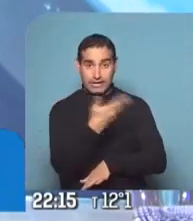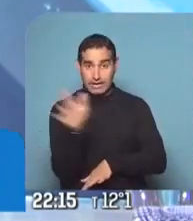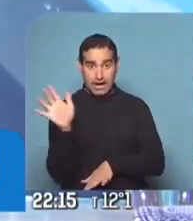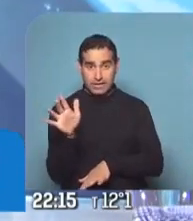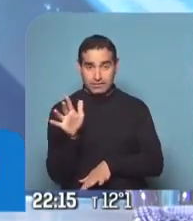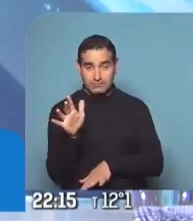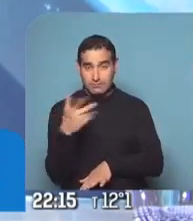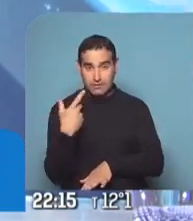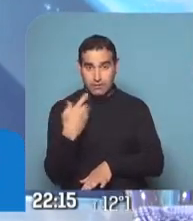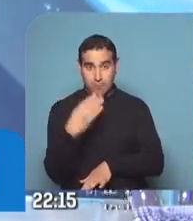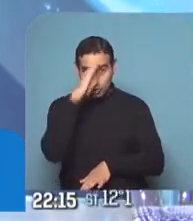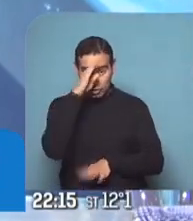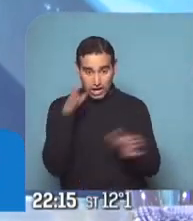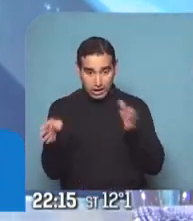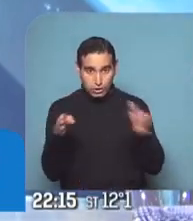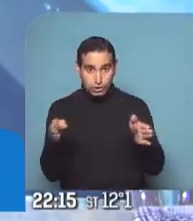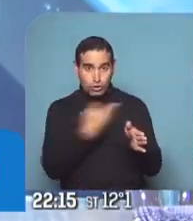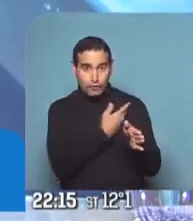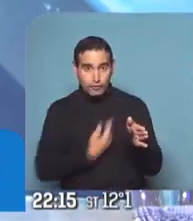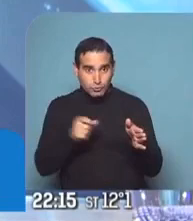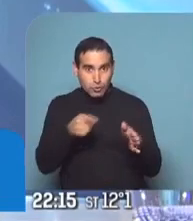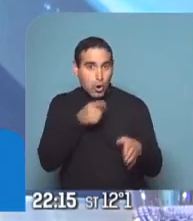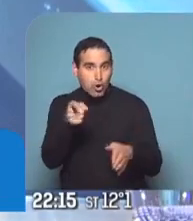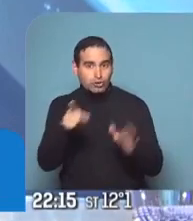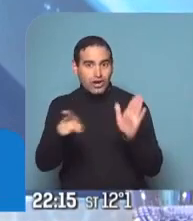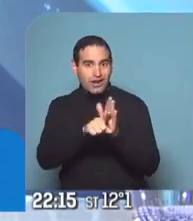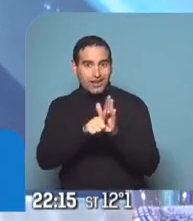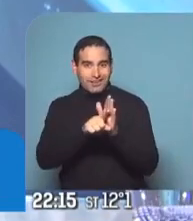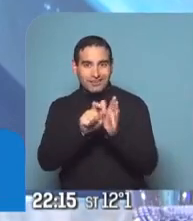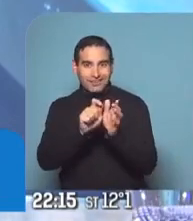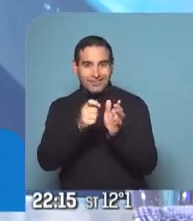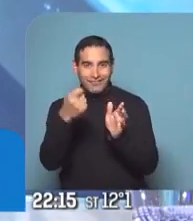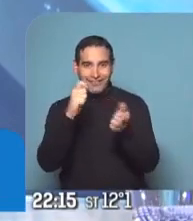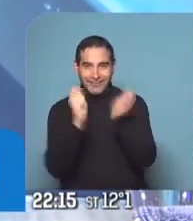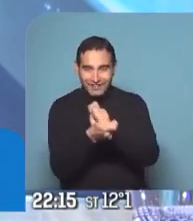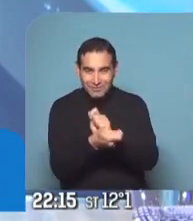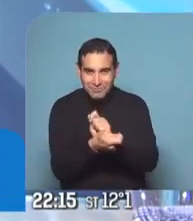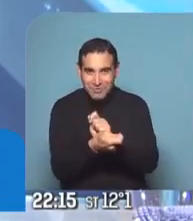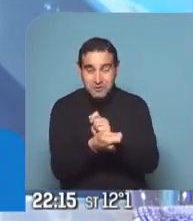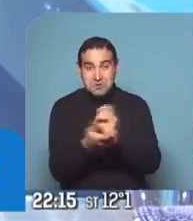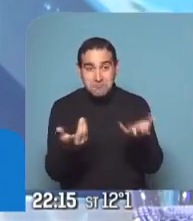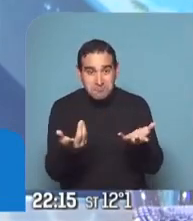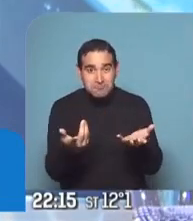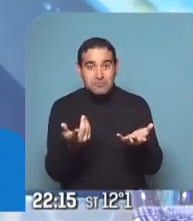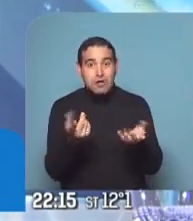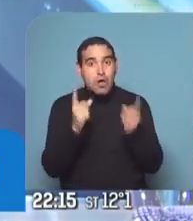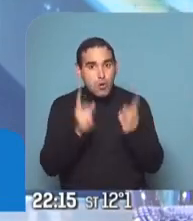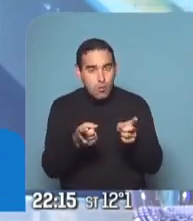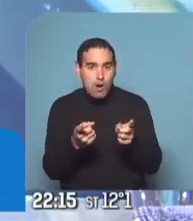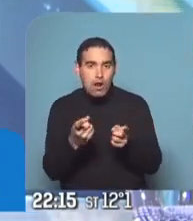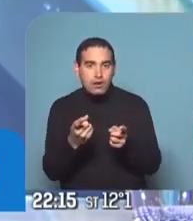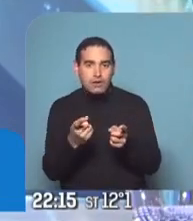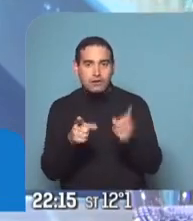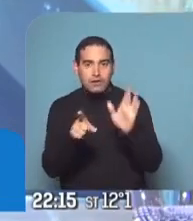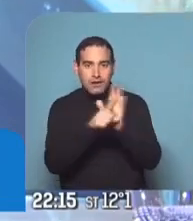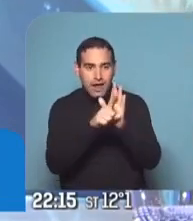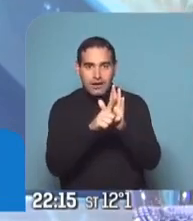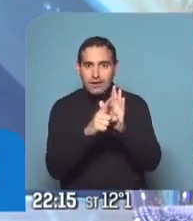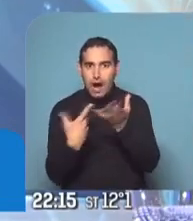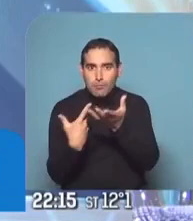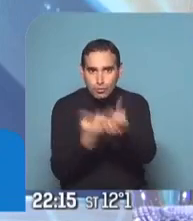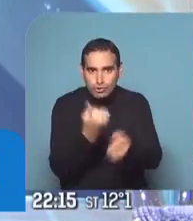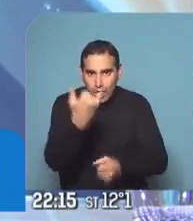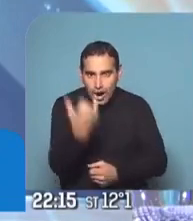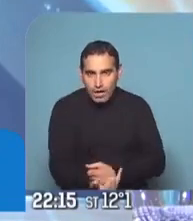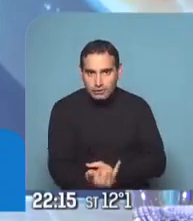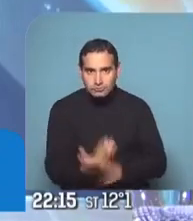la etapa Bolsonaro, se hizo justamente contra esta reforma. Y pese a eso, el apoyo a la reforma siguió siendo muy importante,